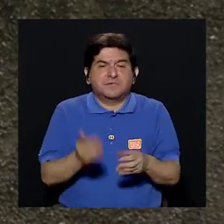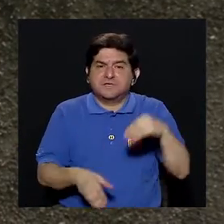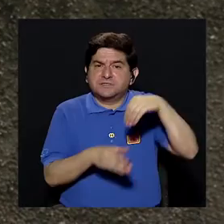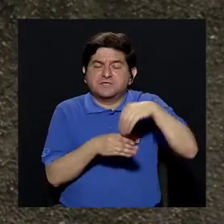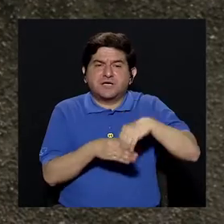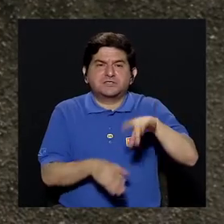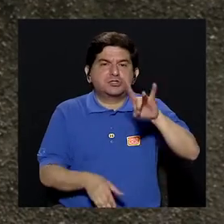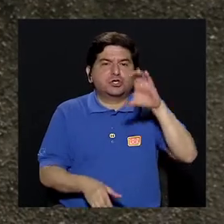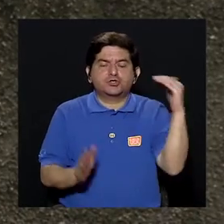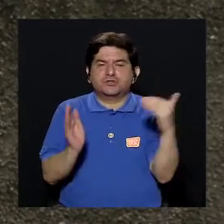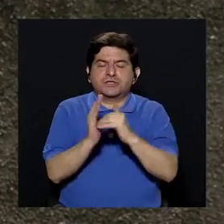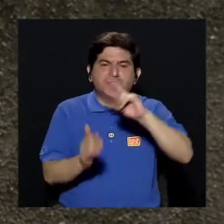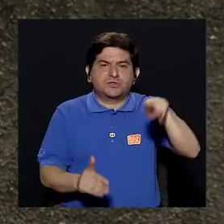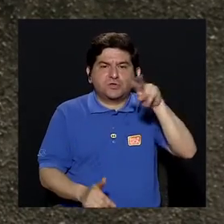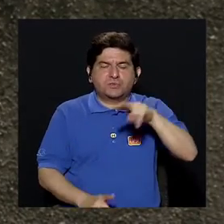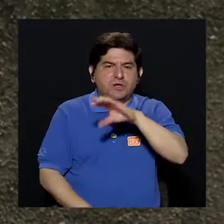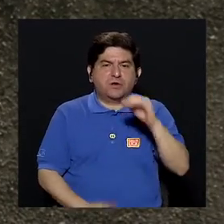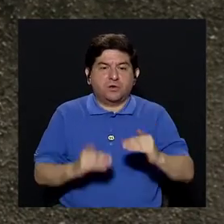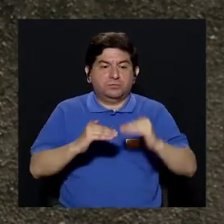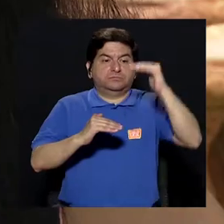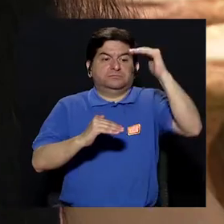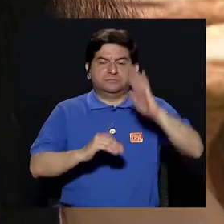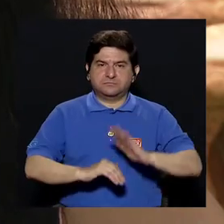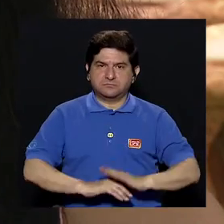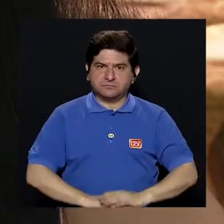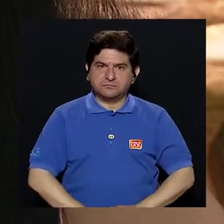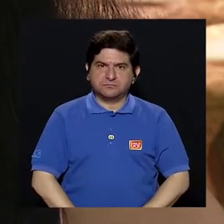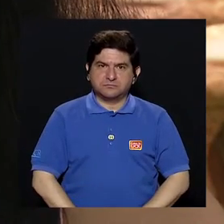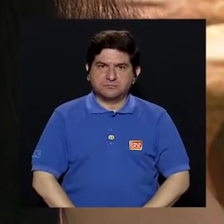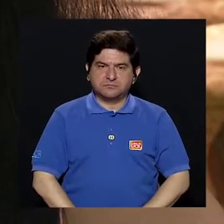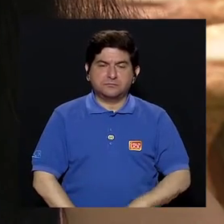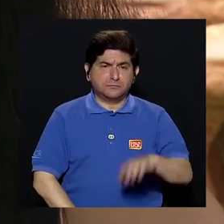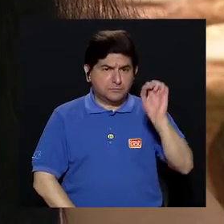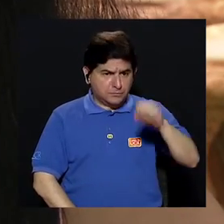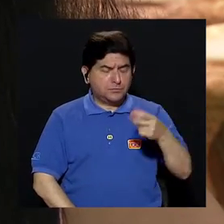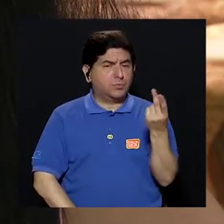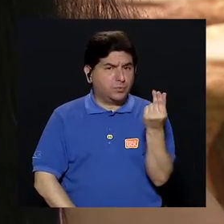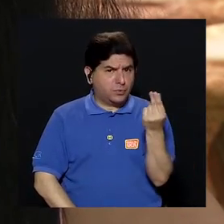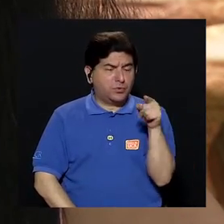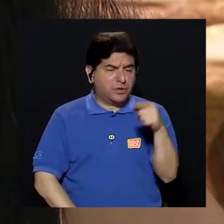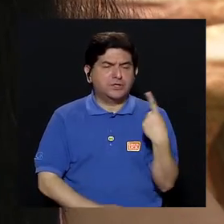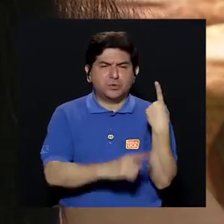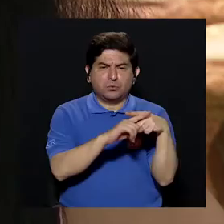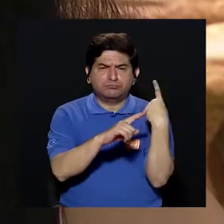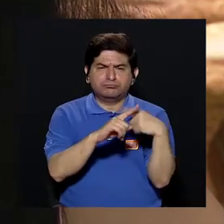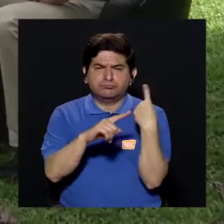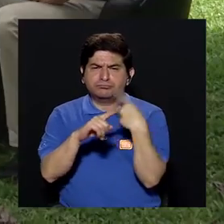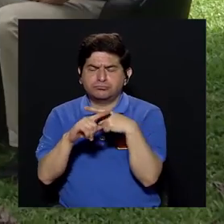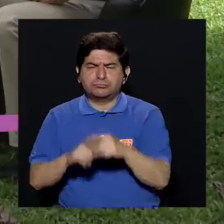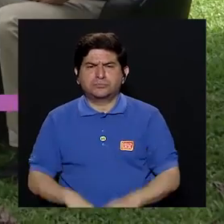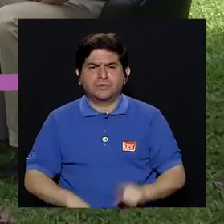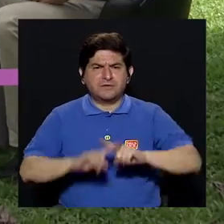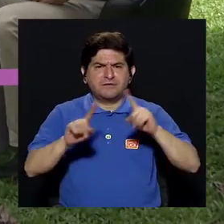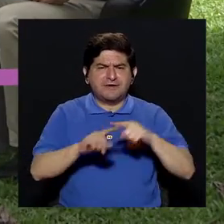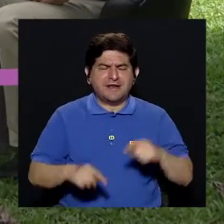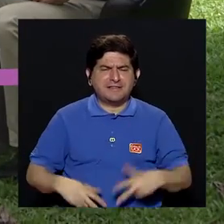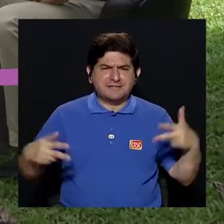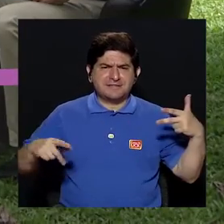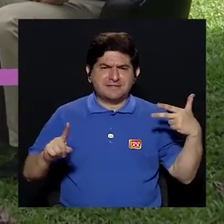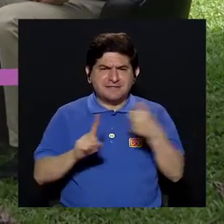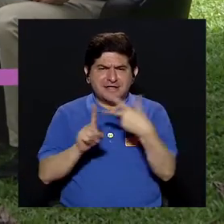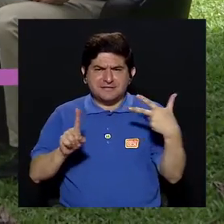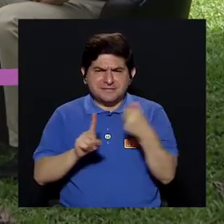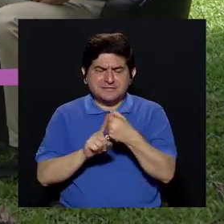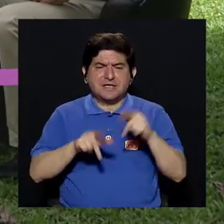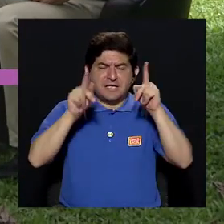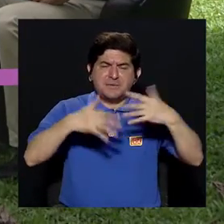hacer una inversión de 800 mil colones o más. Entonces es bastante dinero, y si eso lo multiplicamos por la cantidad de accidentes y la